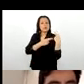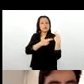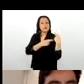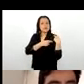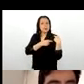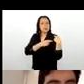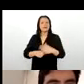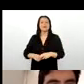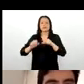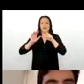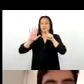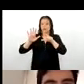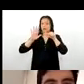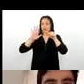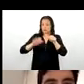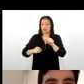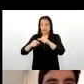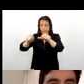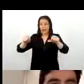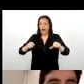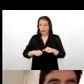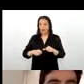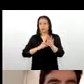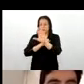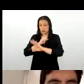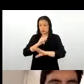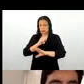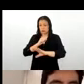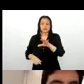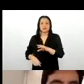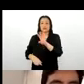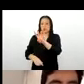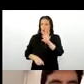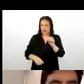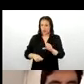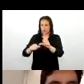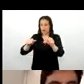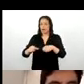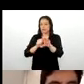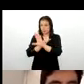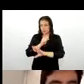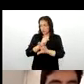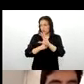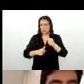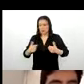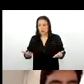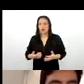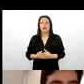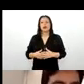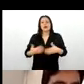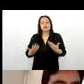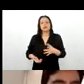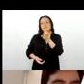76 áreas, de las cuales 40 áreas naturales protegidas son para uso